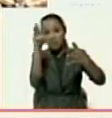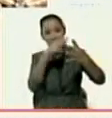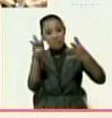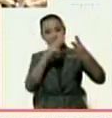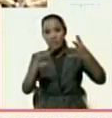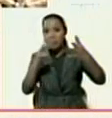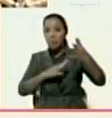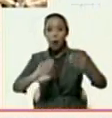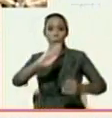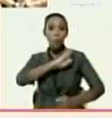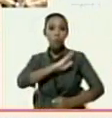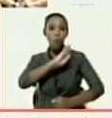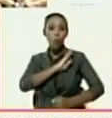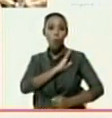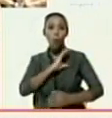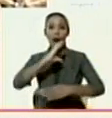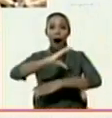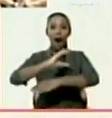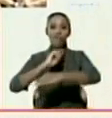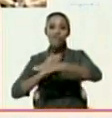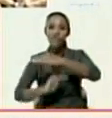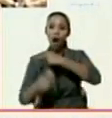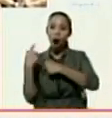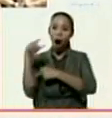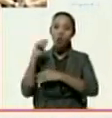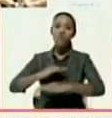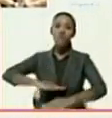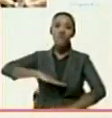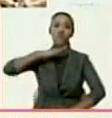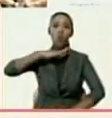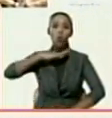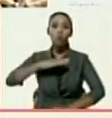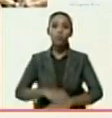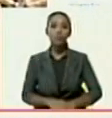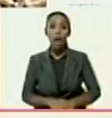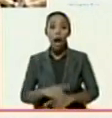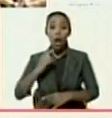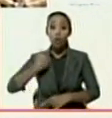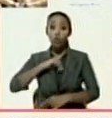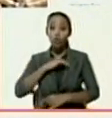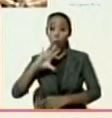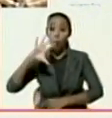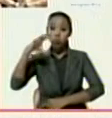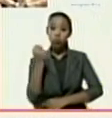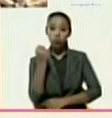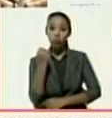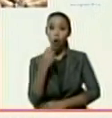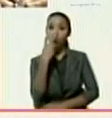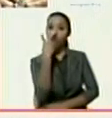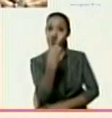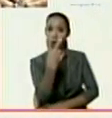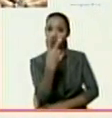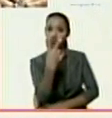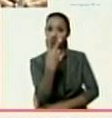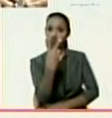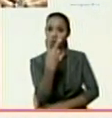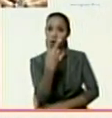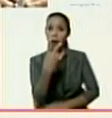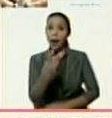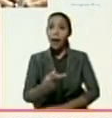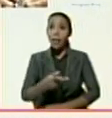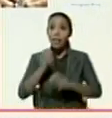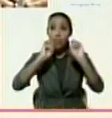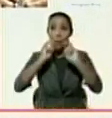viene de CanTV. Allí logramos ya establecer dos focos donde